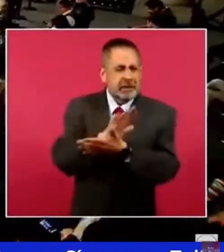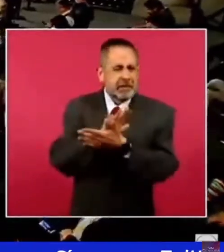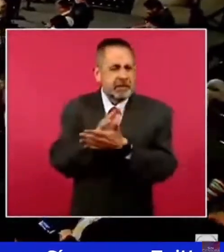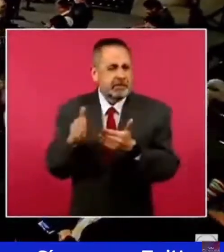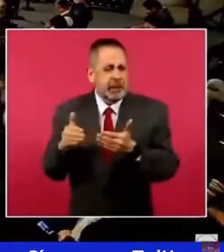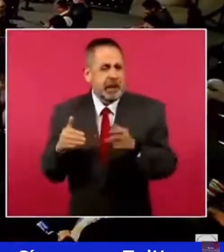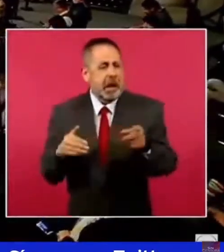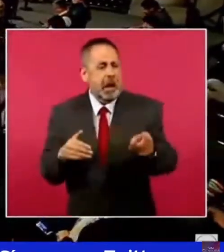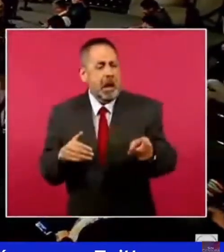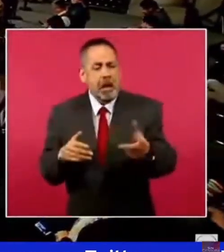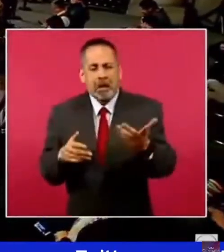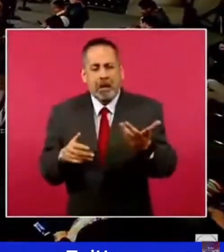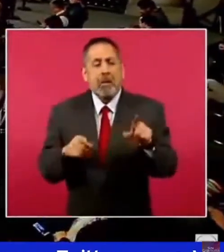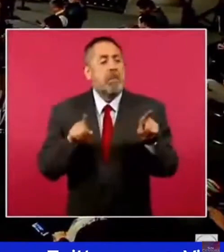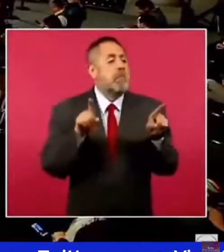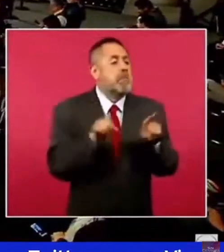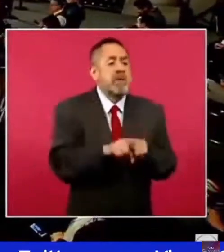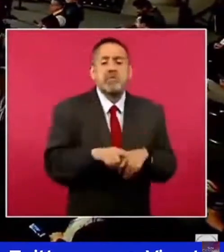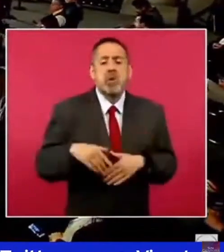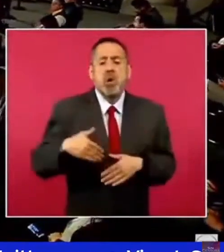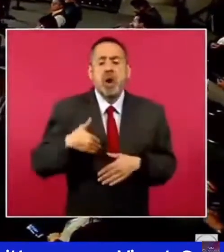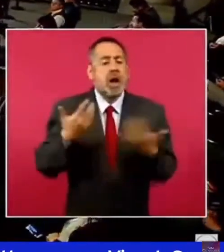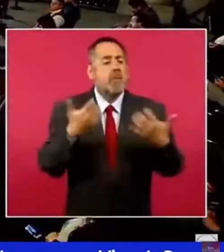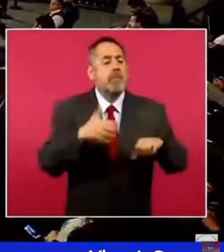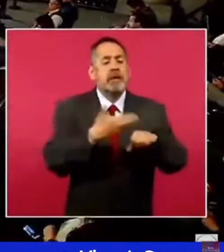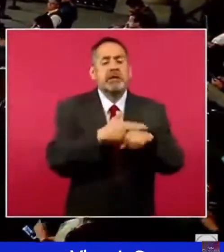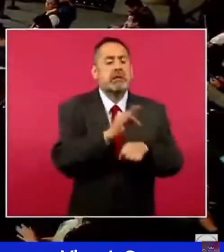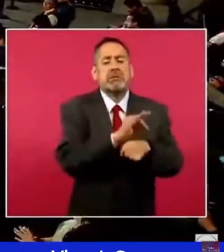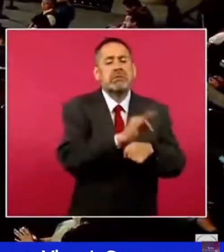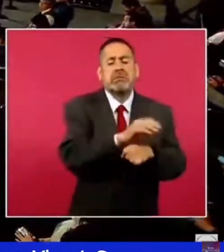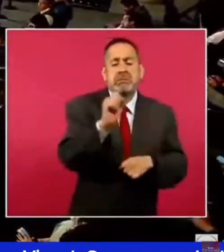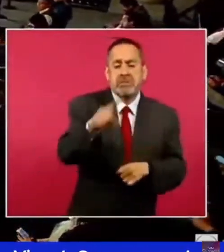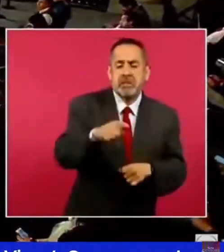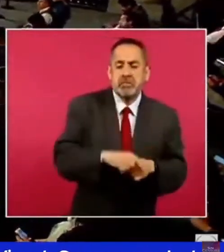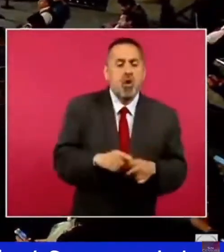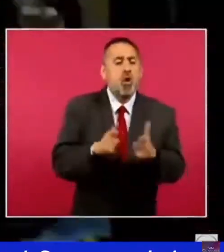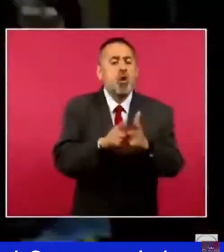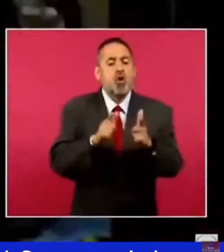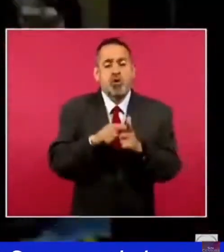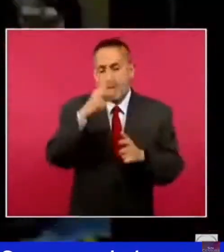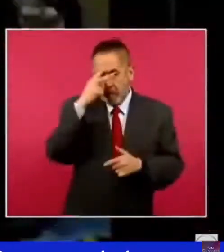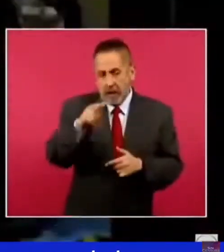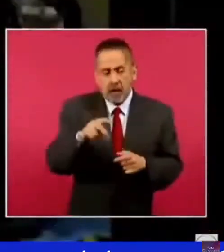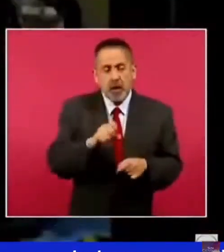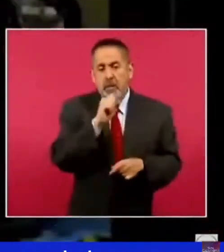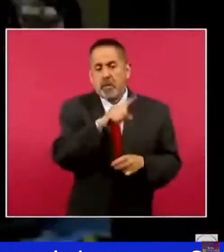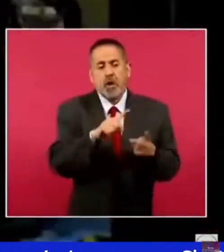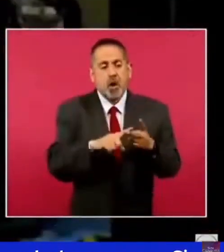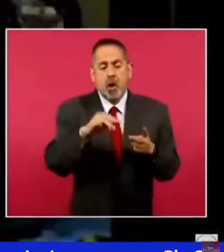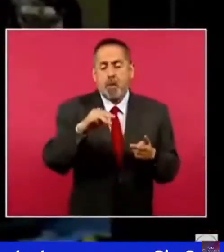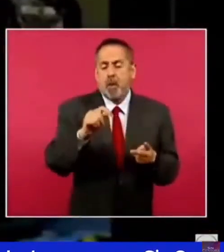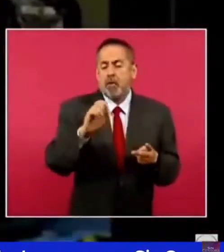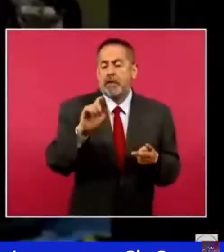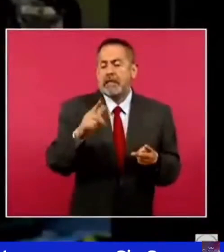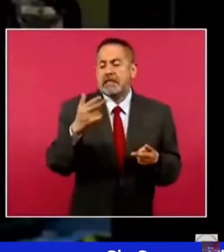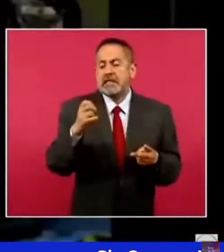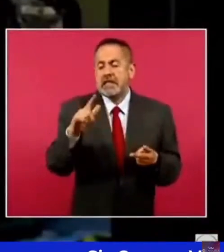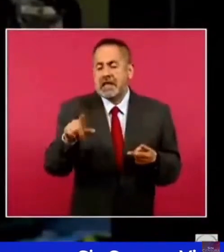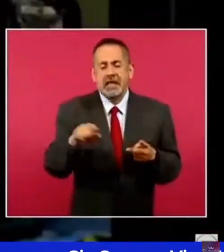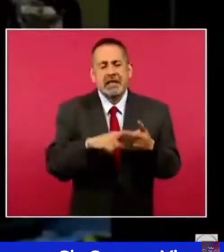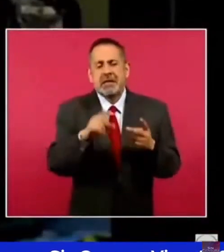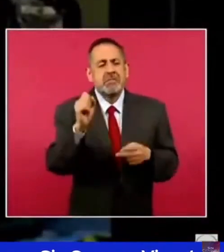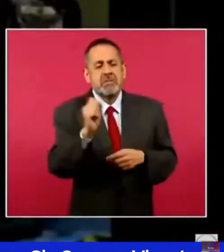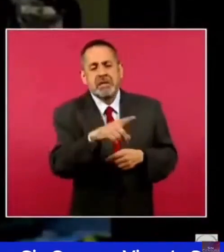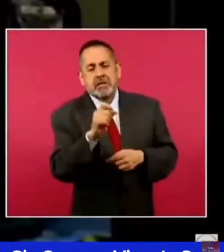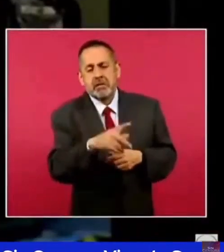tipo de empresas que pues se siguen beneficiando. Por ejemplo, no olvidar el tema también de Grupo México, no olvidar el Motangil y otro tipo de empresas que, bueno,